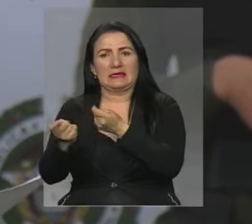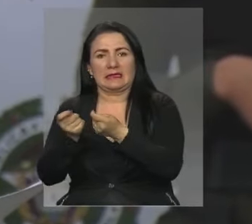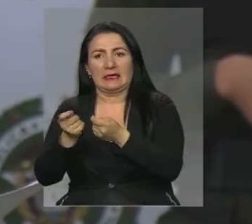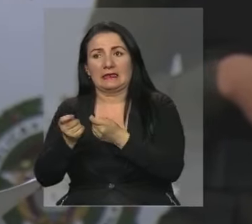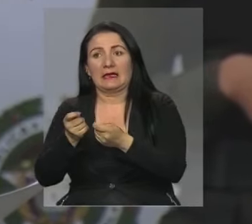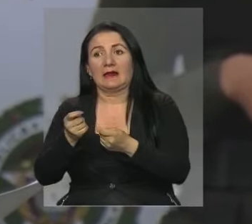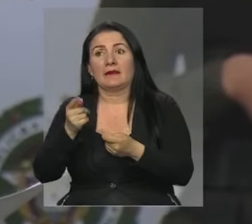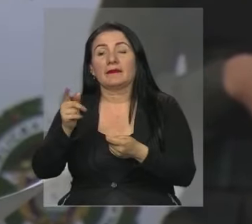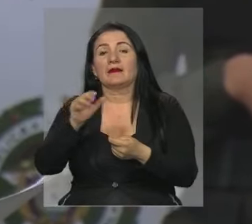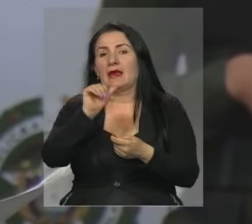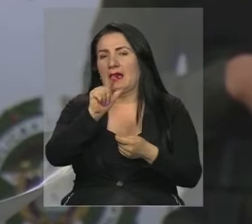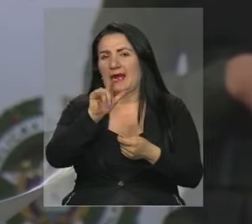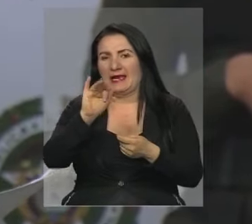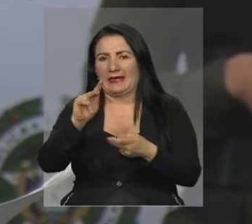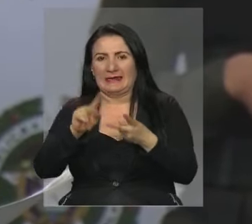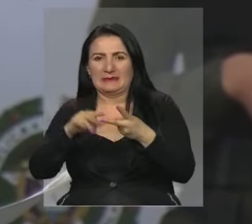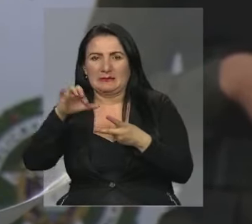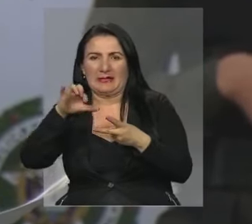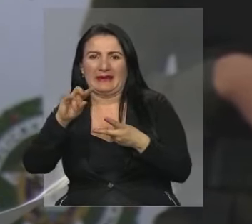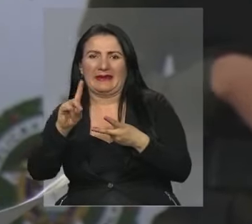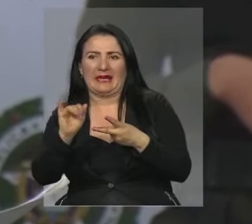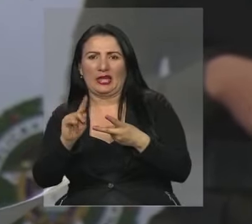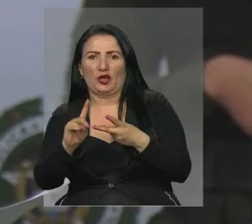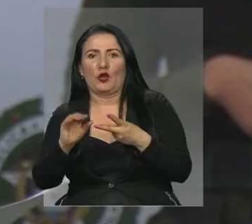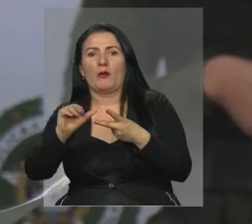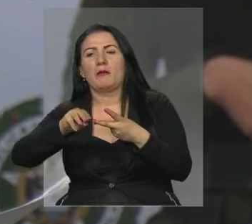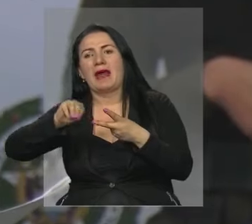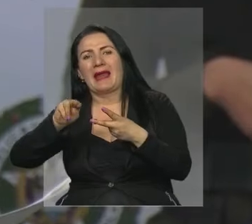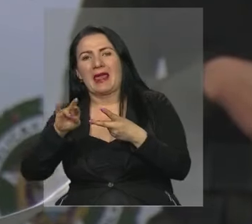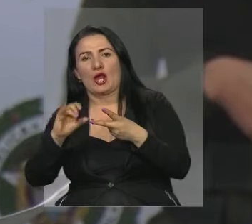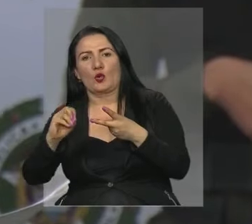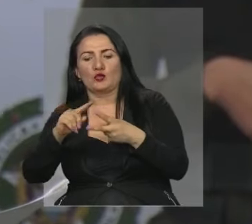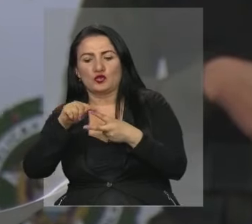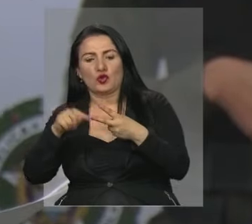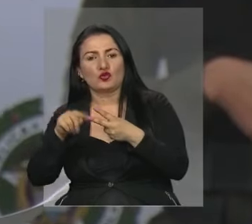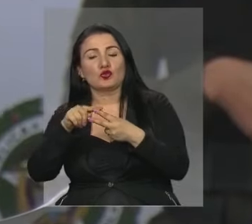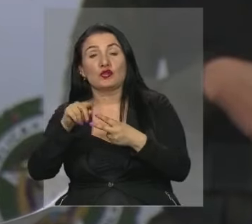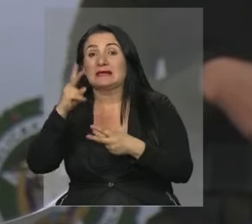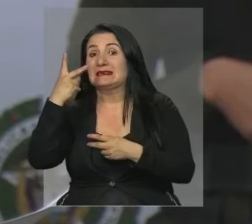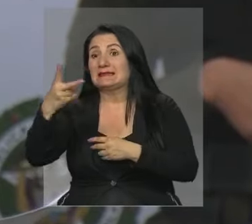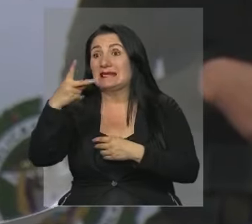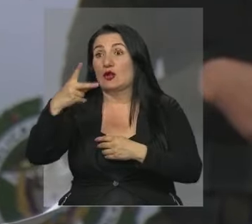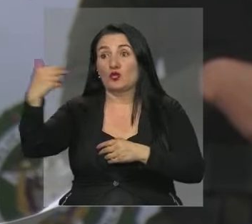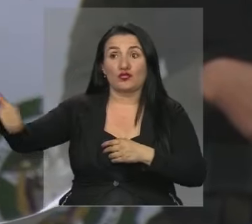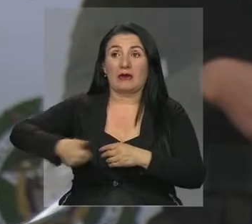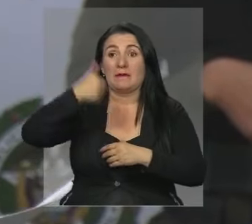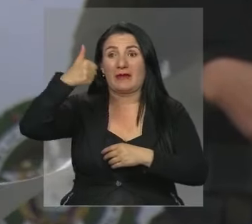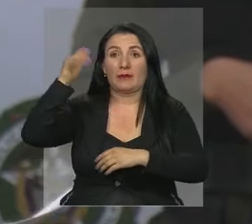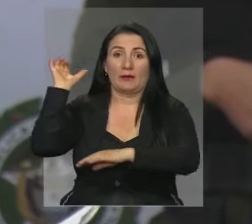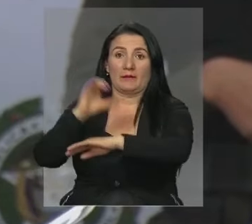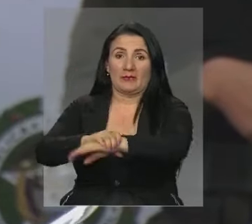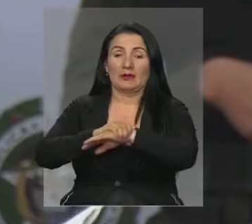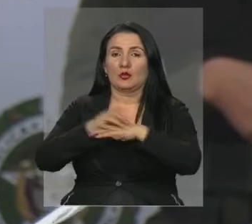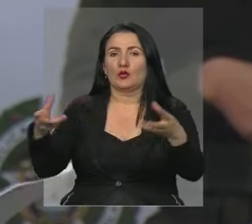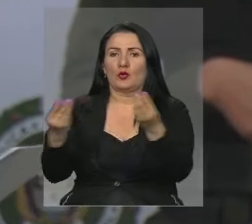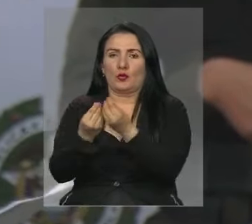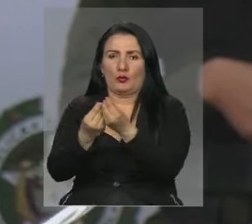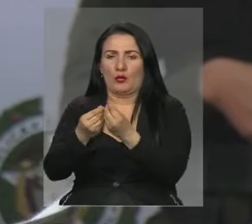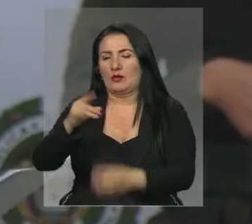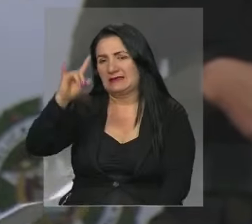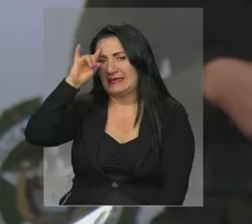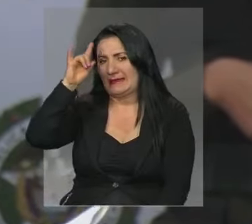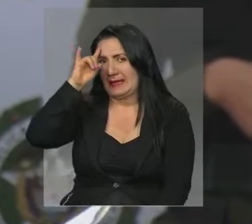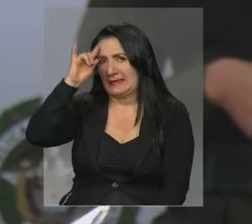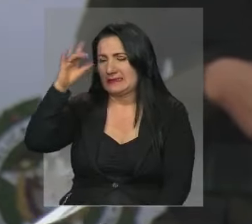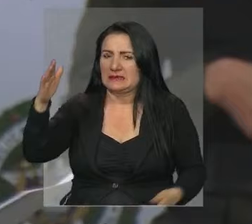Pirela Pirela, alias Pedrito o Maracucho. Este es considerado el segundo al mando de la organización Satanás. Nuevamente un